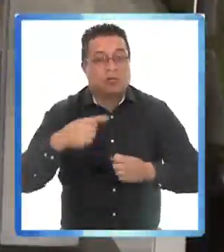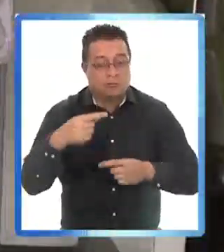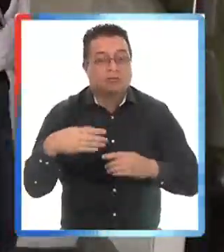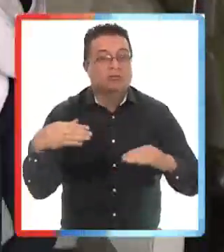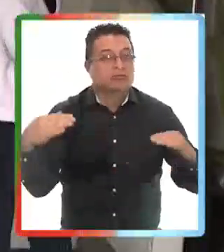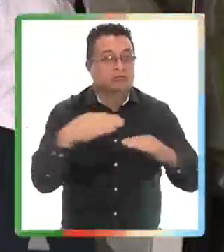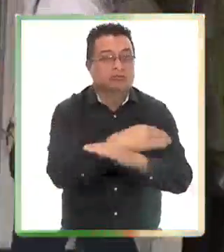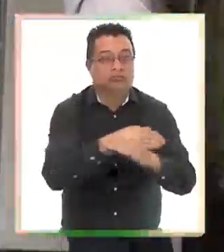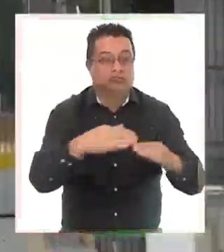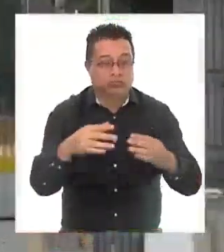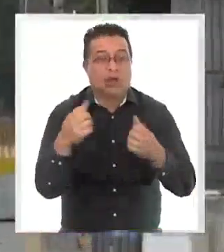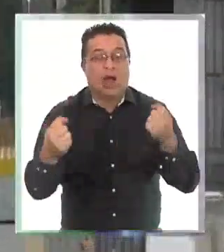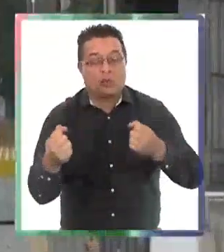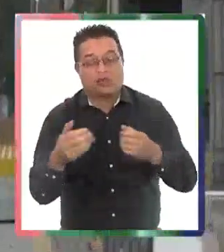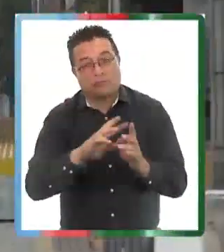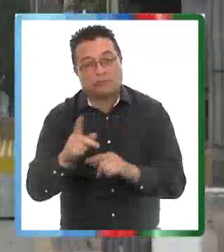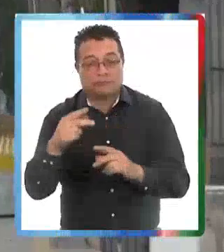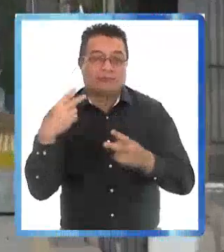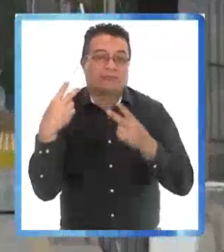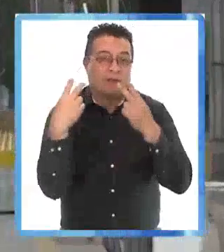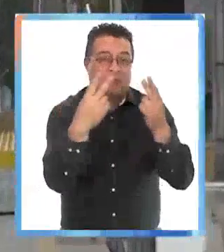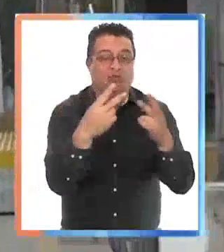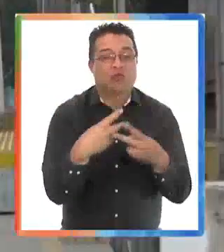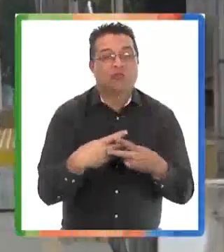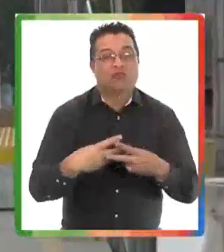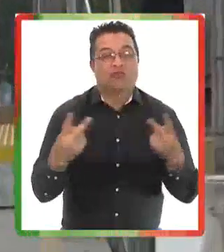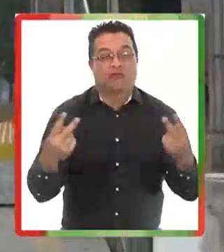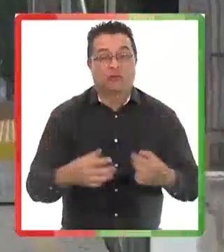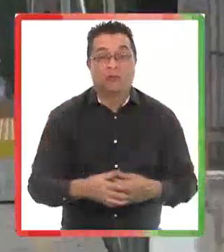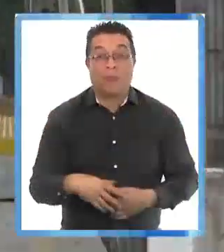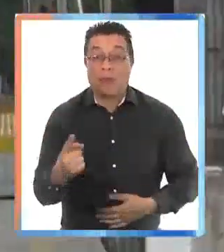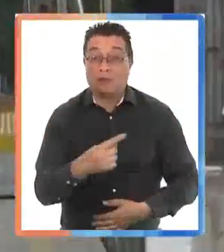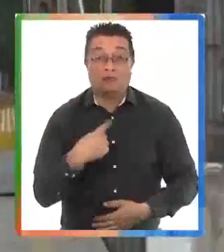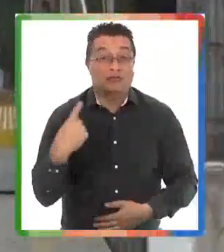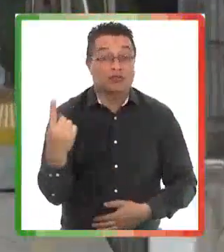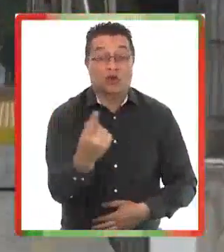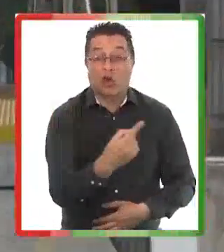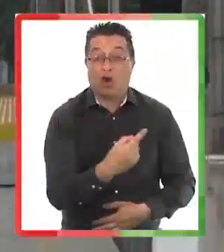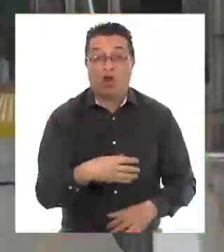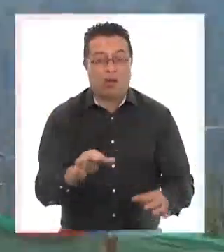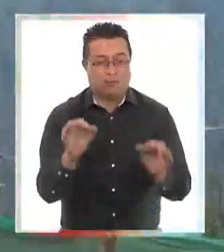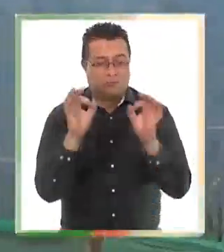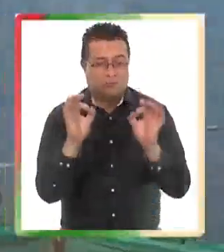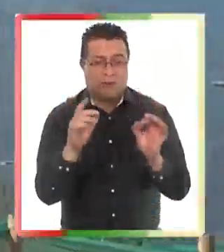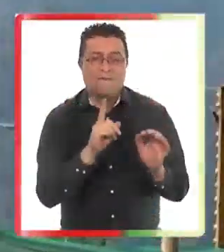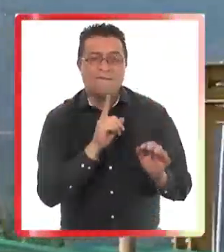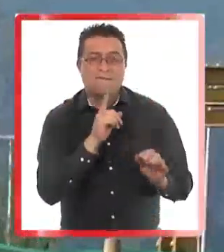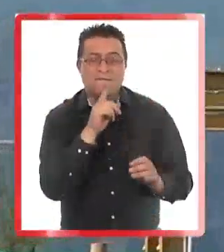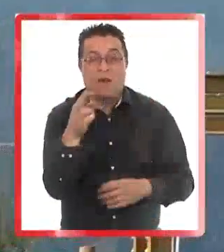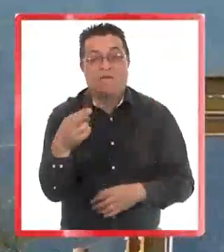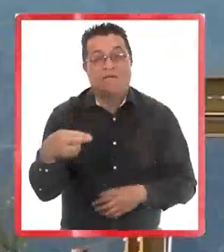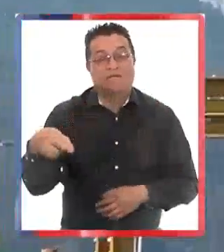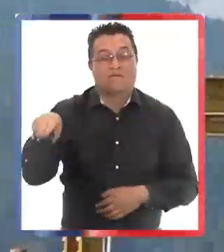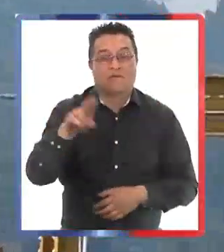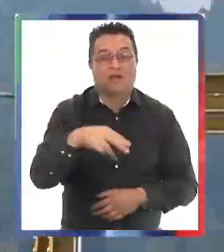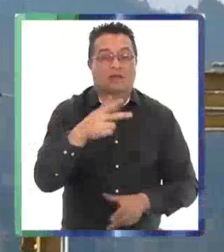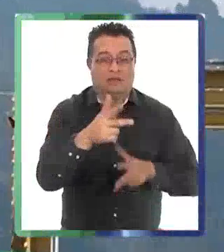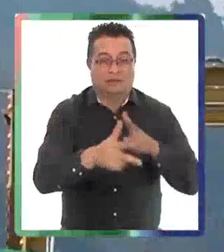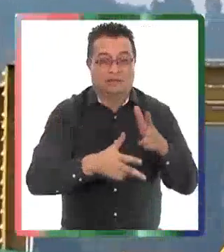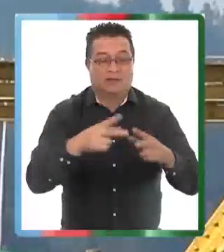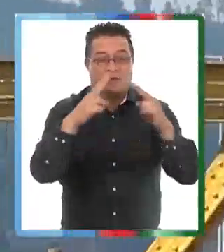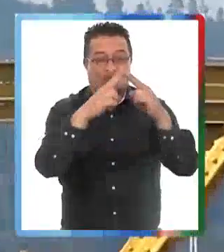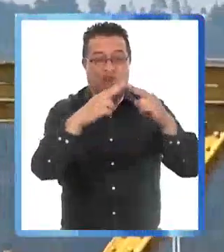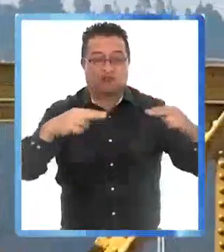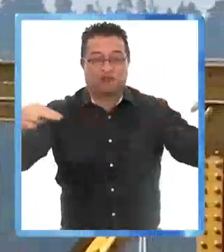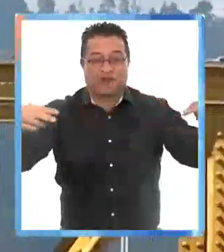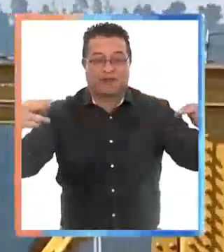fortalecer medios alternativos de transporte al vehículo como lo es el transporte público. todo en óptimas condiciones para la vuelta